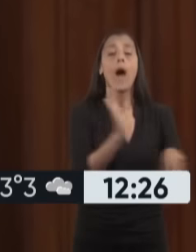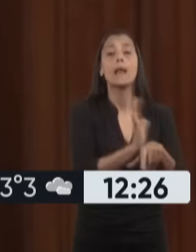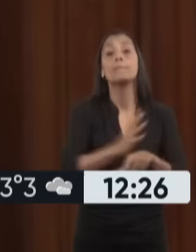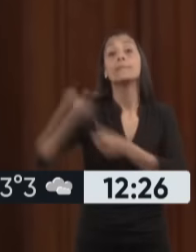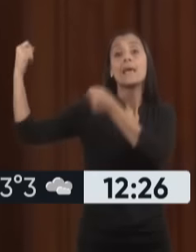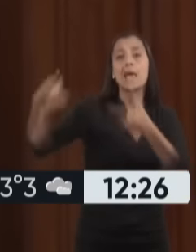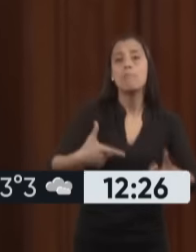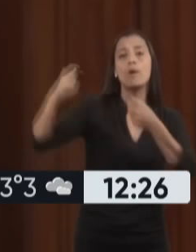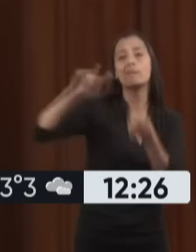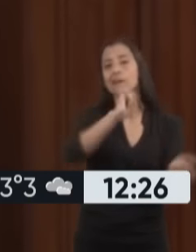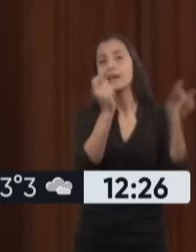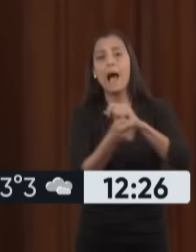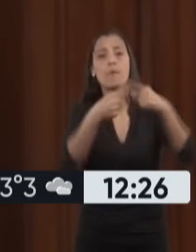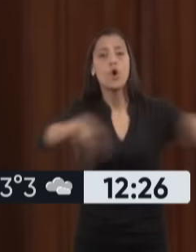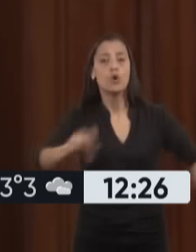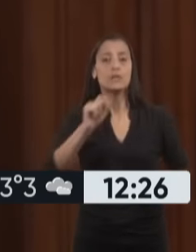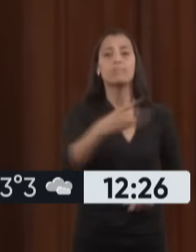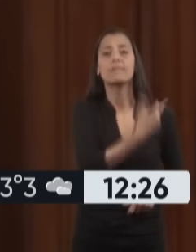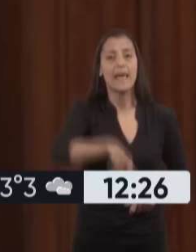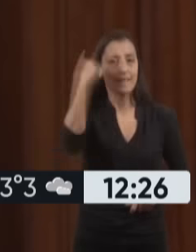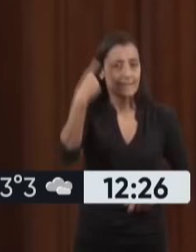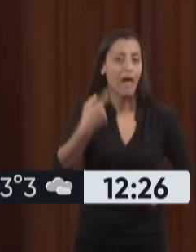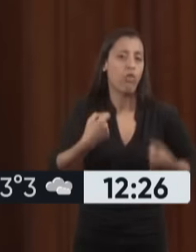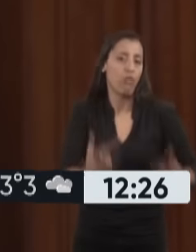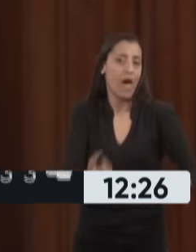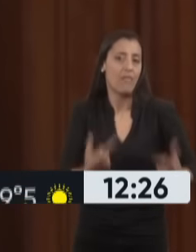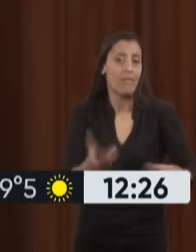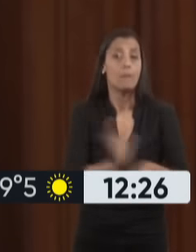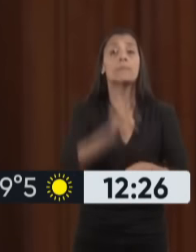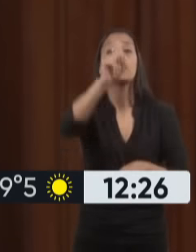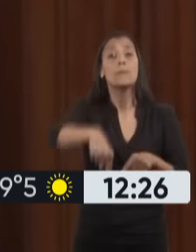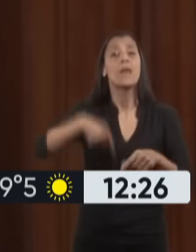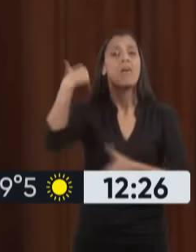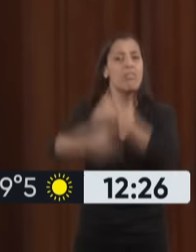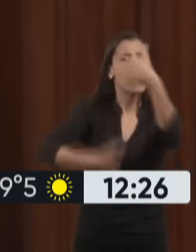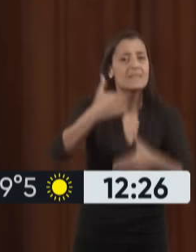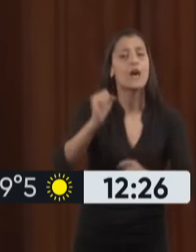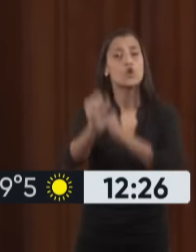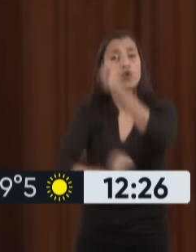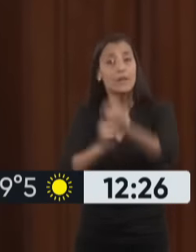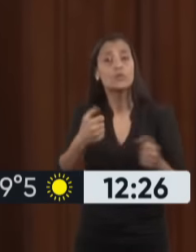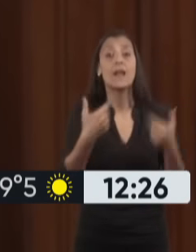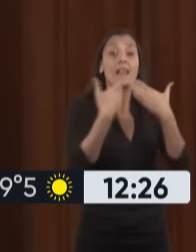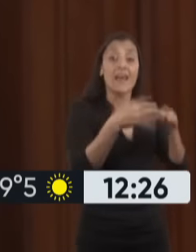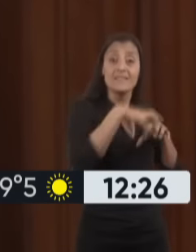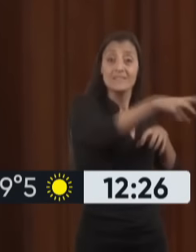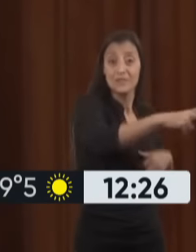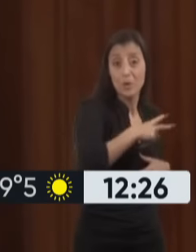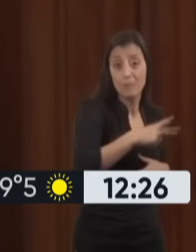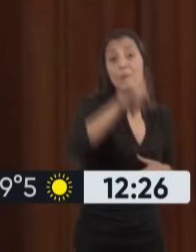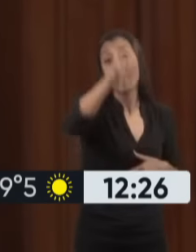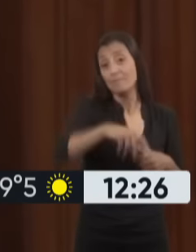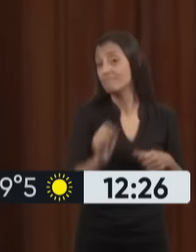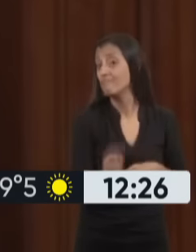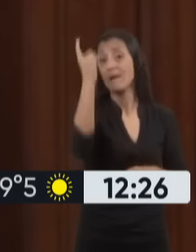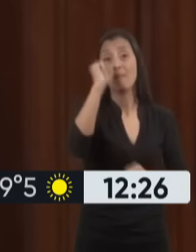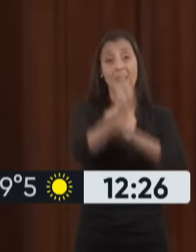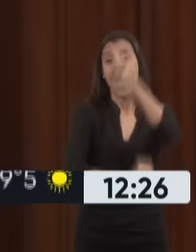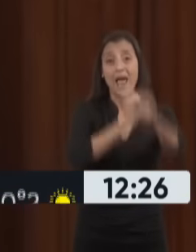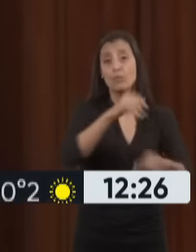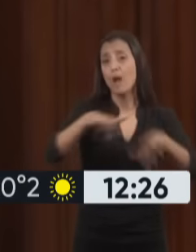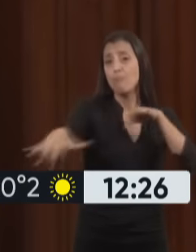importaciones con patrocinio estatal. Fue el desarrollo económico generado por el sector privado el origen de nuestra primera